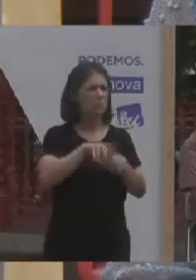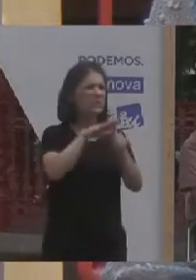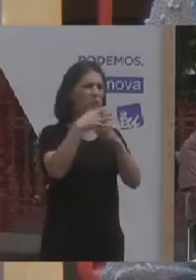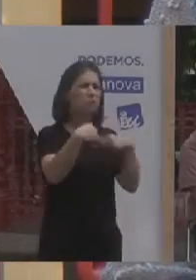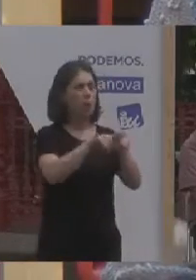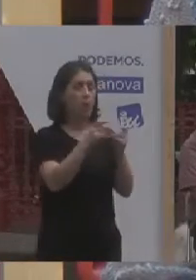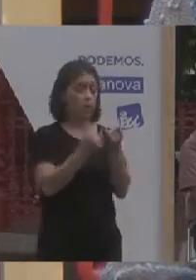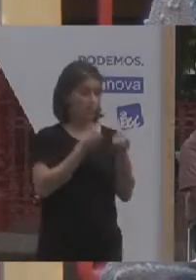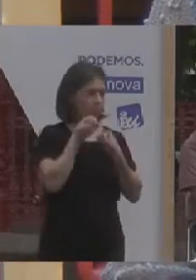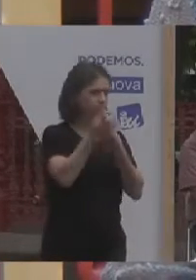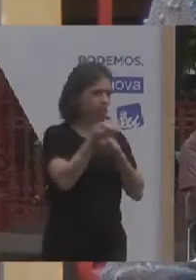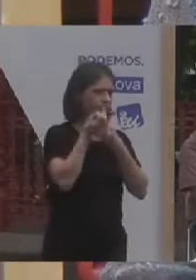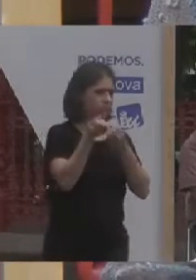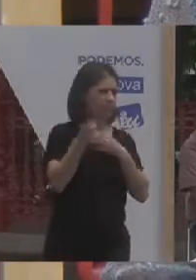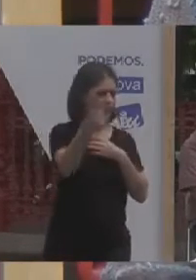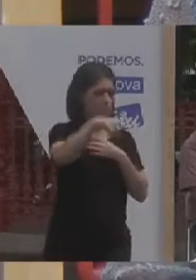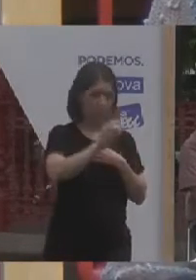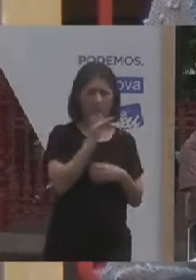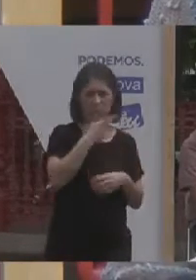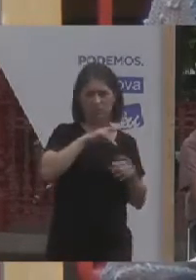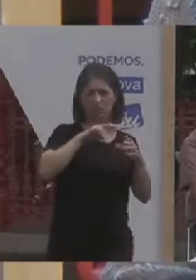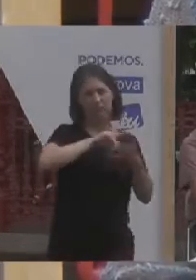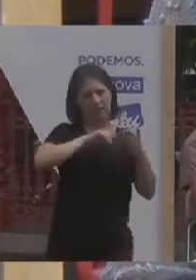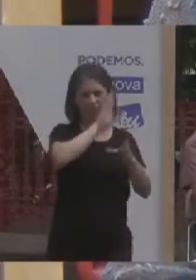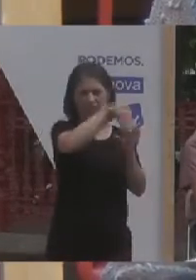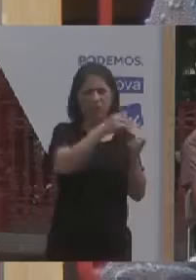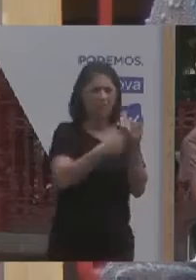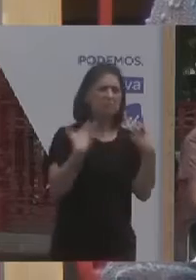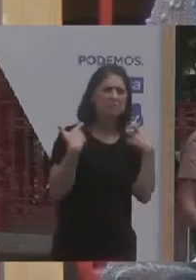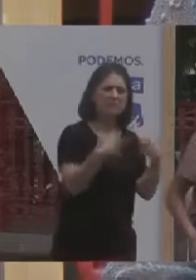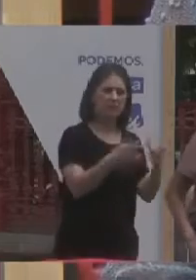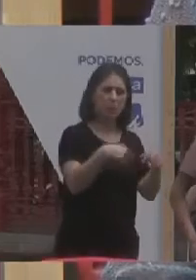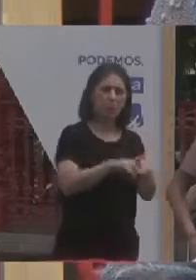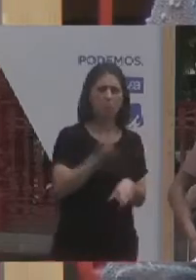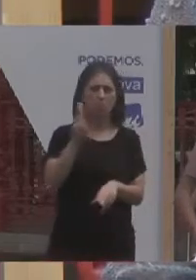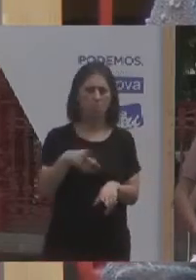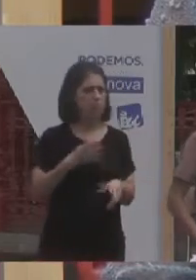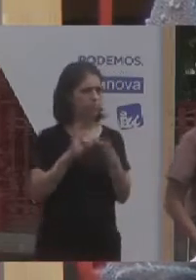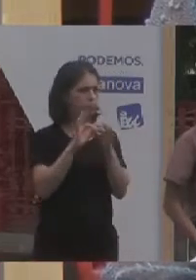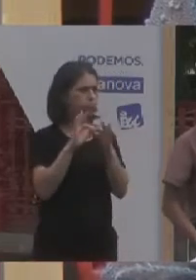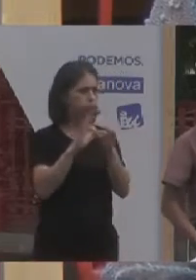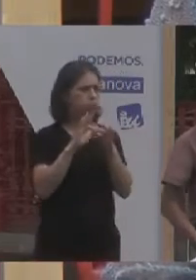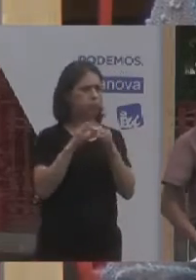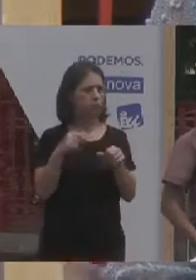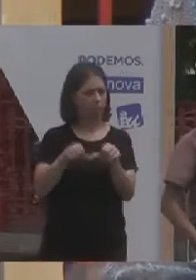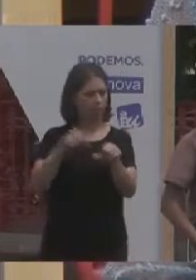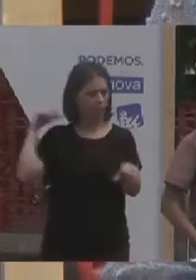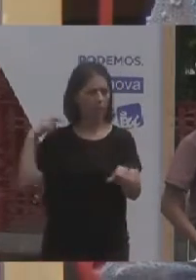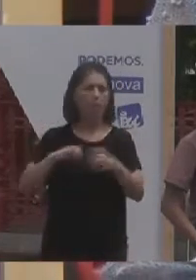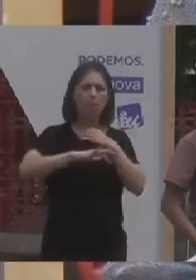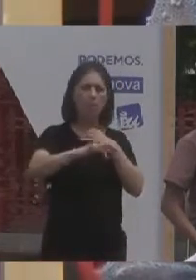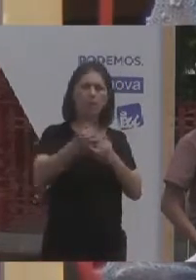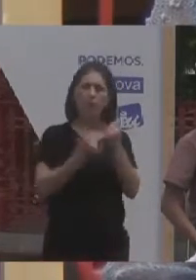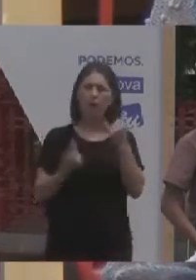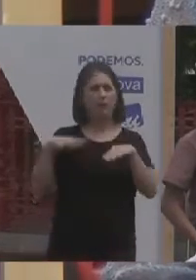situacións que vos quero contar aquí, que estades no interior, un sector clásicamente vinculado ao Partido Popular, como era o sector do mar, que formaban parte incluso